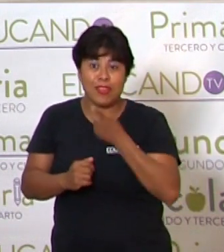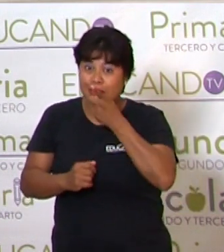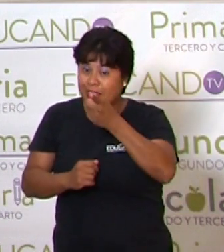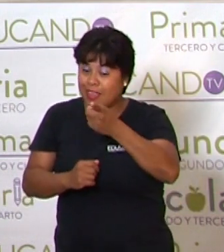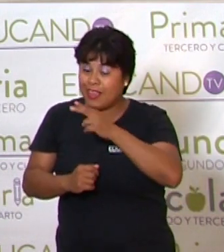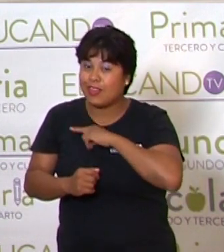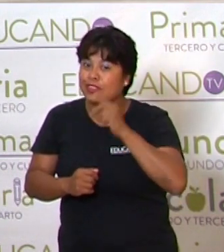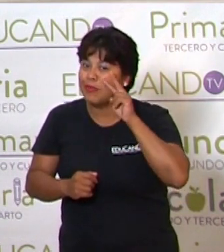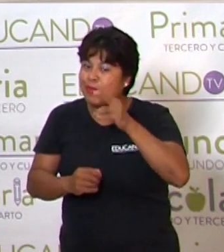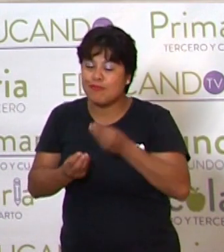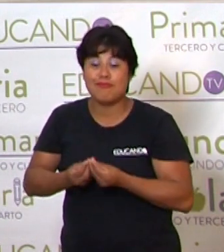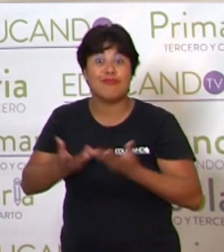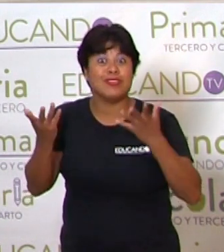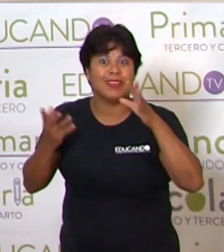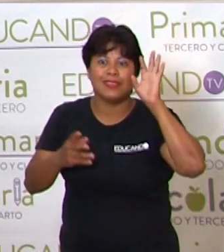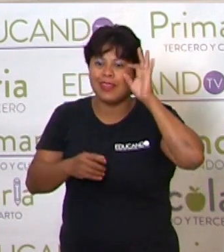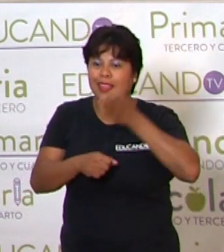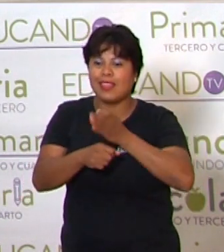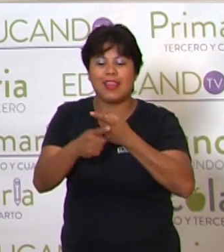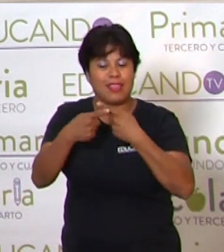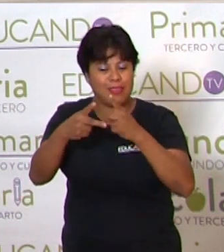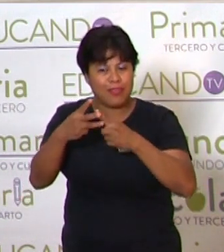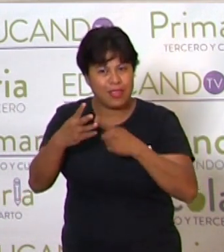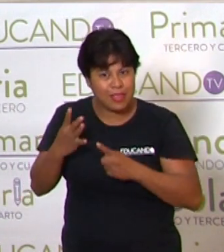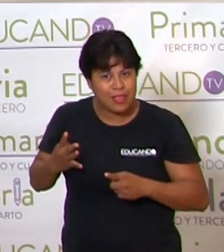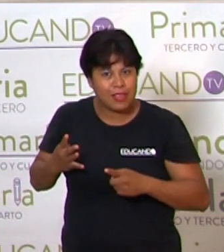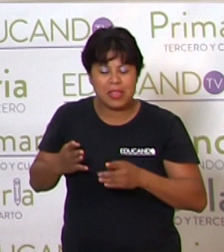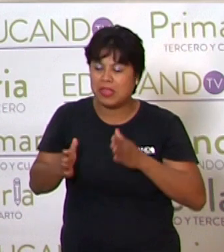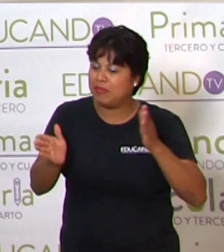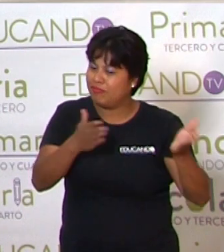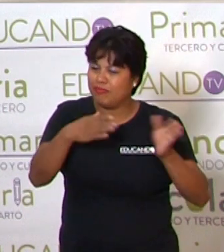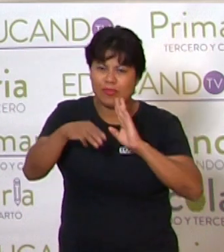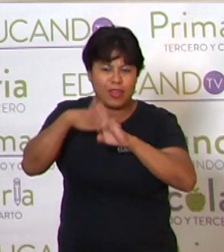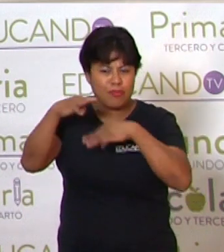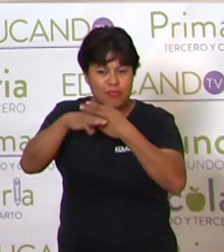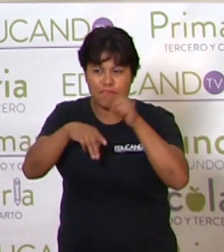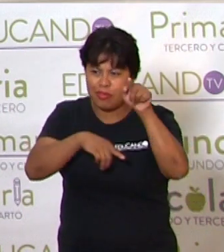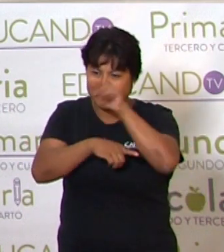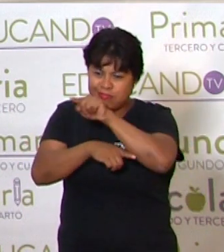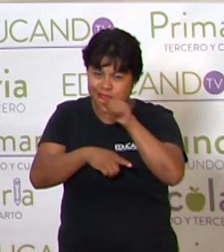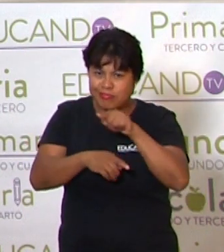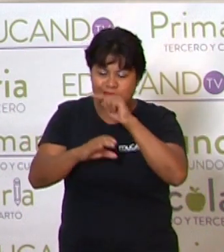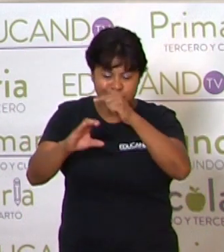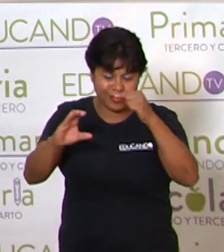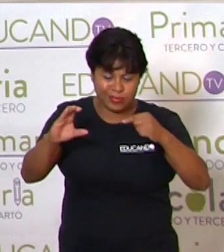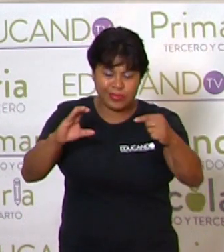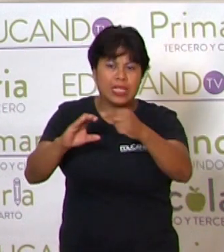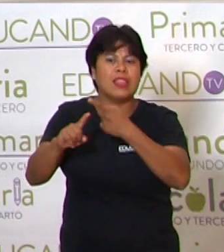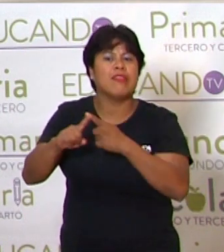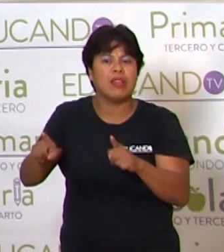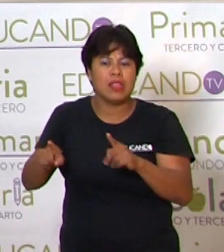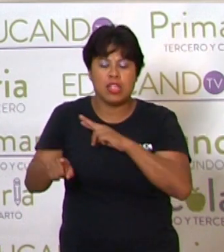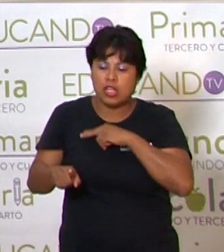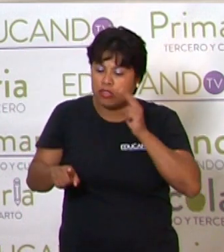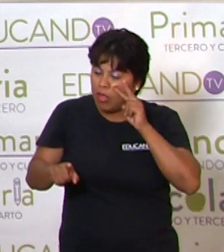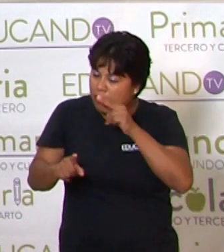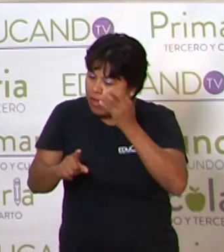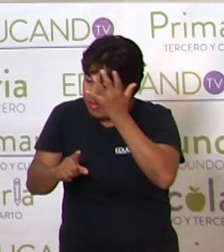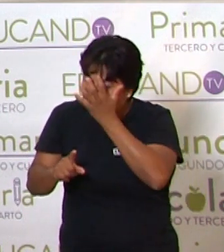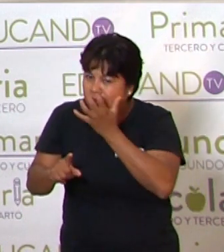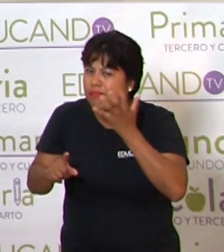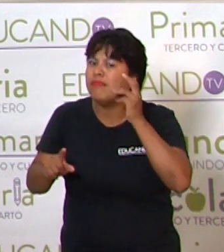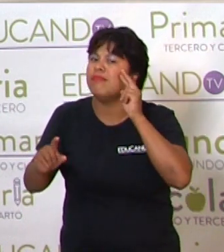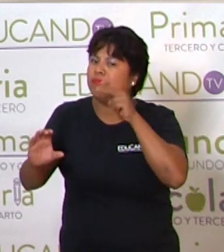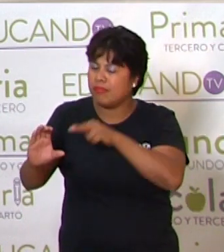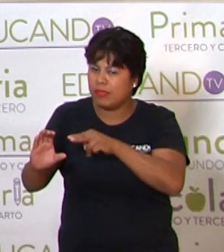les dije que íbamos a ver muchas caricaturas de todo tipo, de todas partes del mundo, y que estábamos